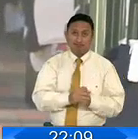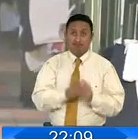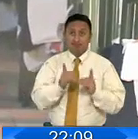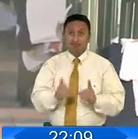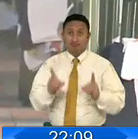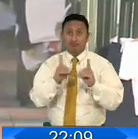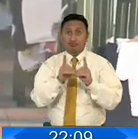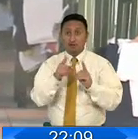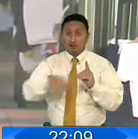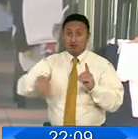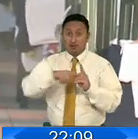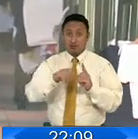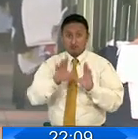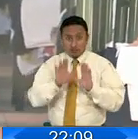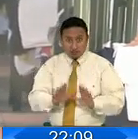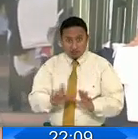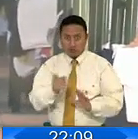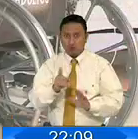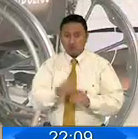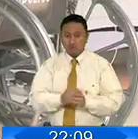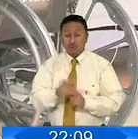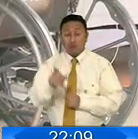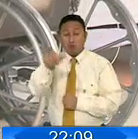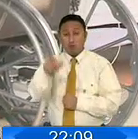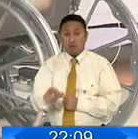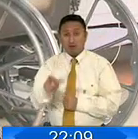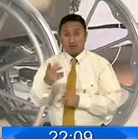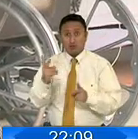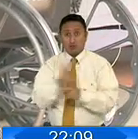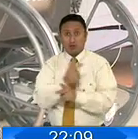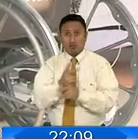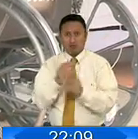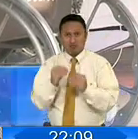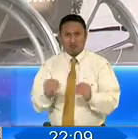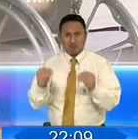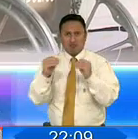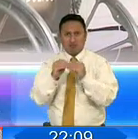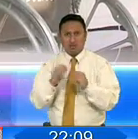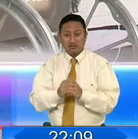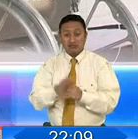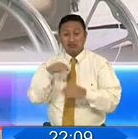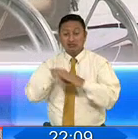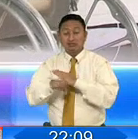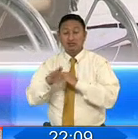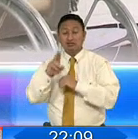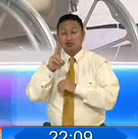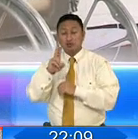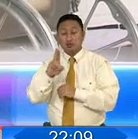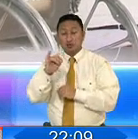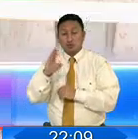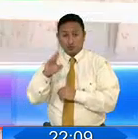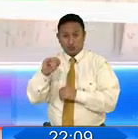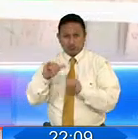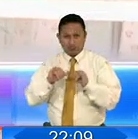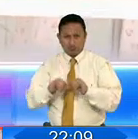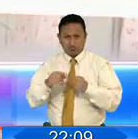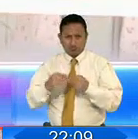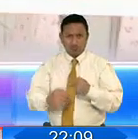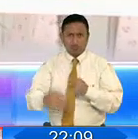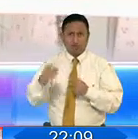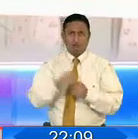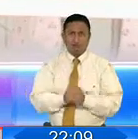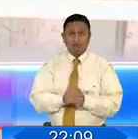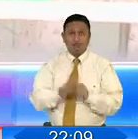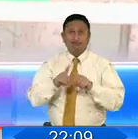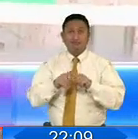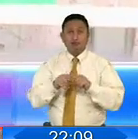en un respiro para el hospital, ya que los pacientes graves son más y su estancia en una cama UCI se prolonga de acuerdo a cómo